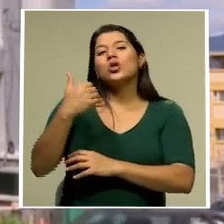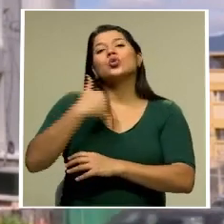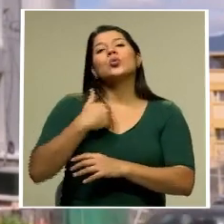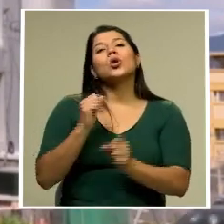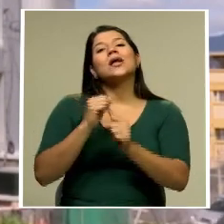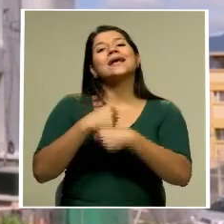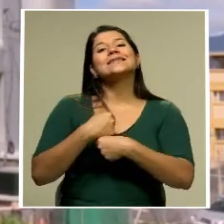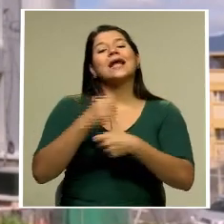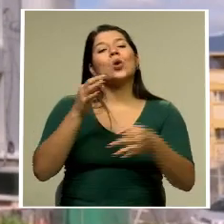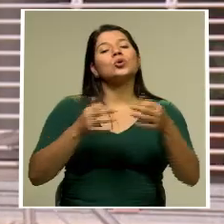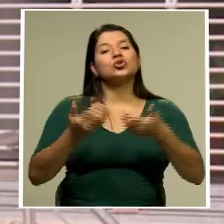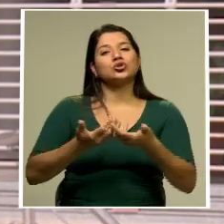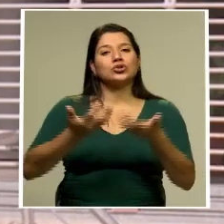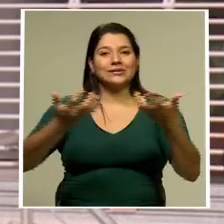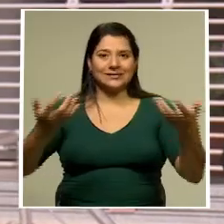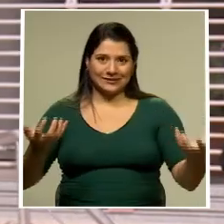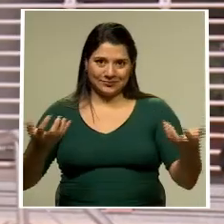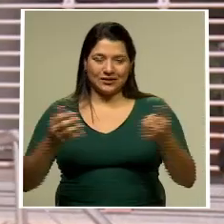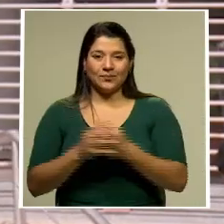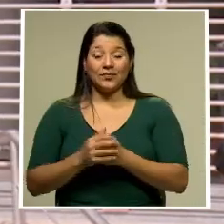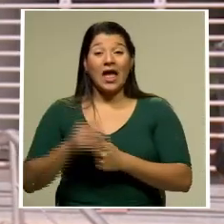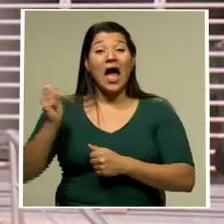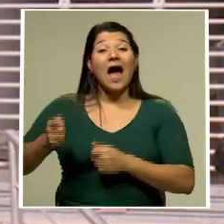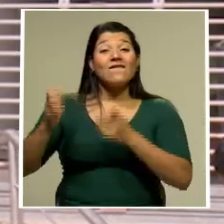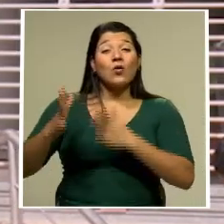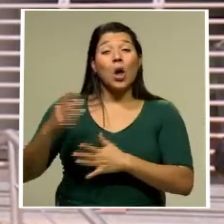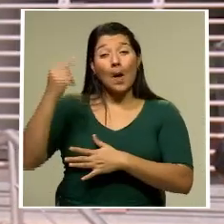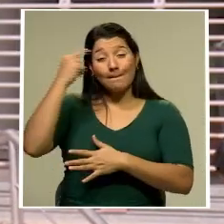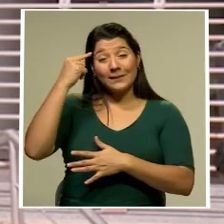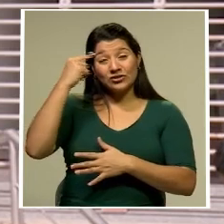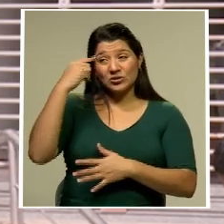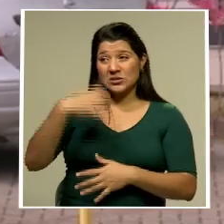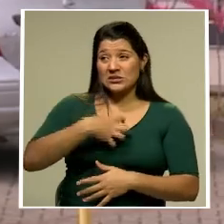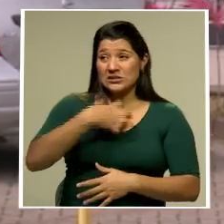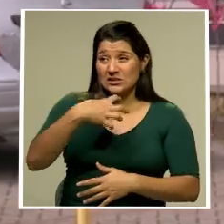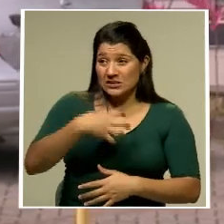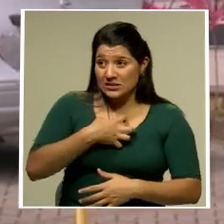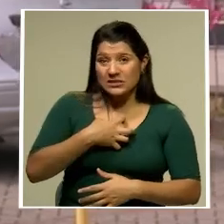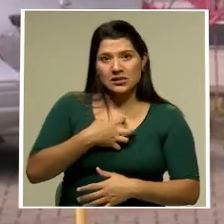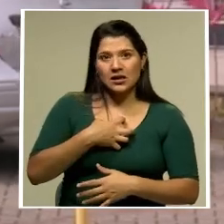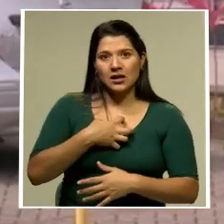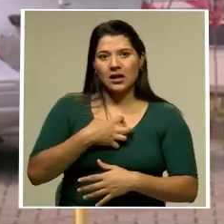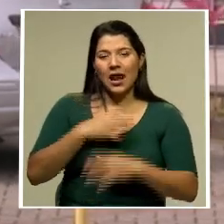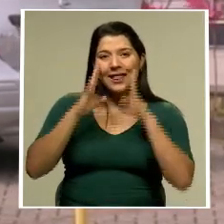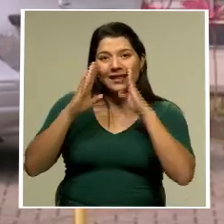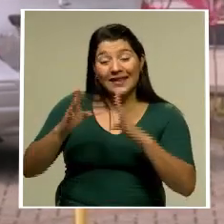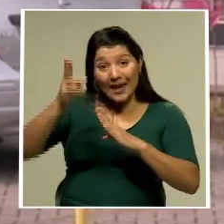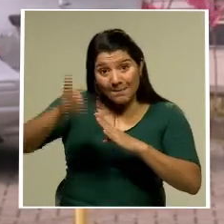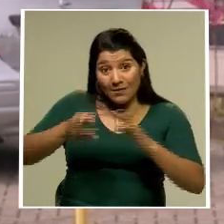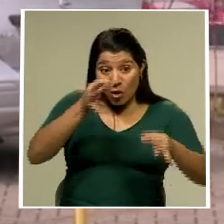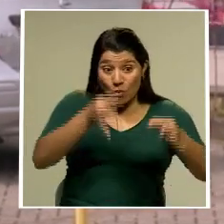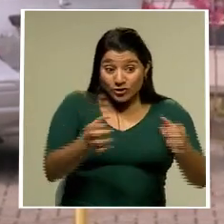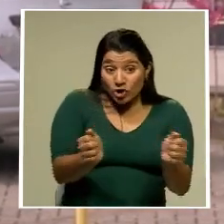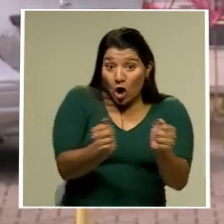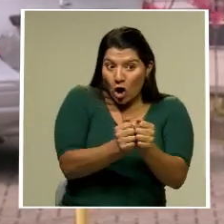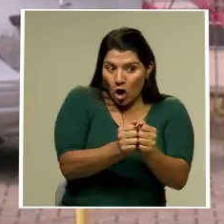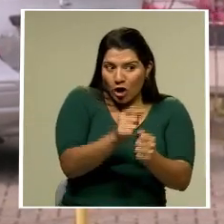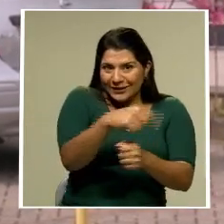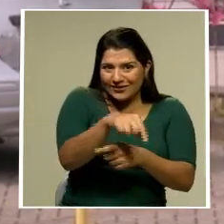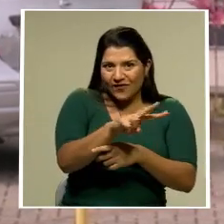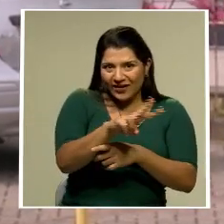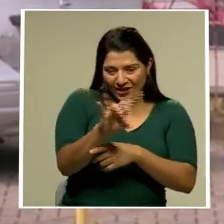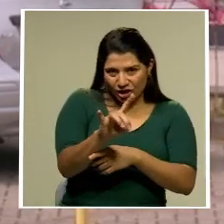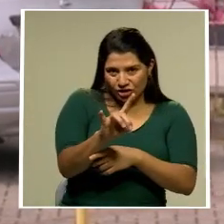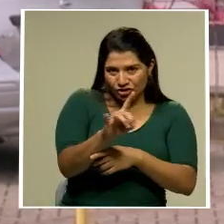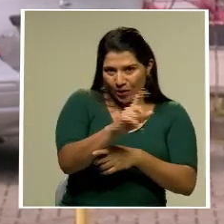paralela. A pesar de que la defensa creía que los recursos de apelación se verían en una sola audiencia con los otros 28 imputados,